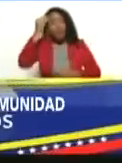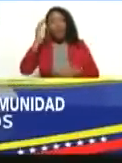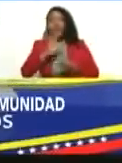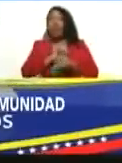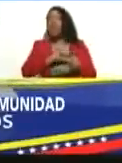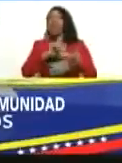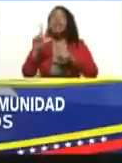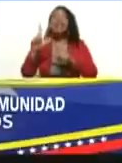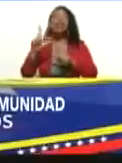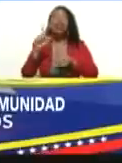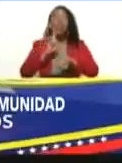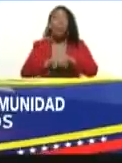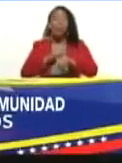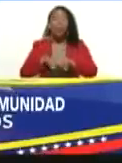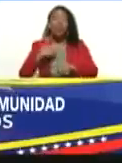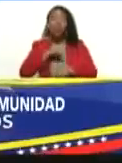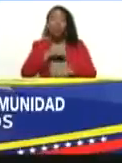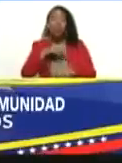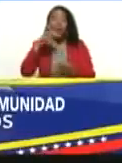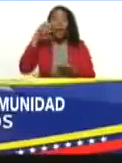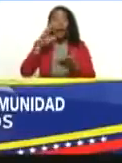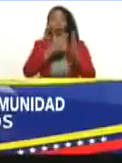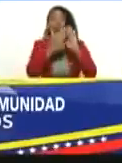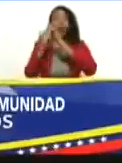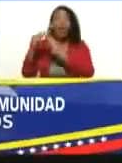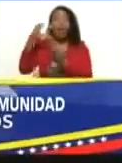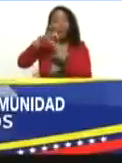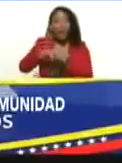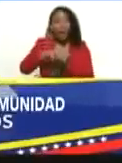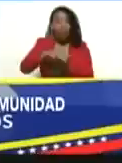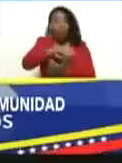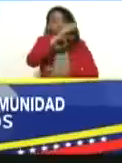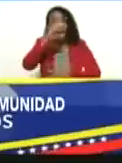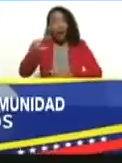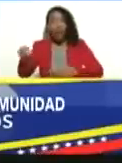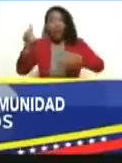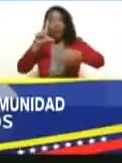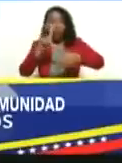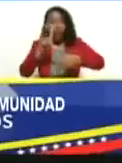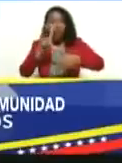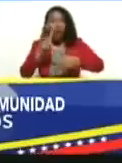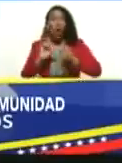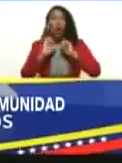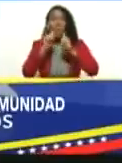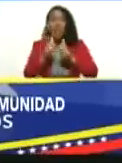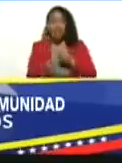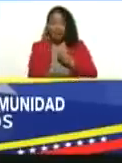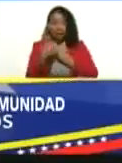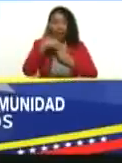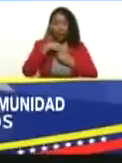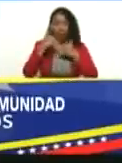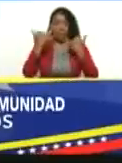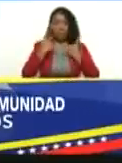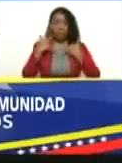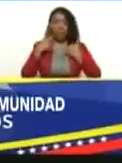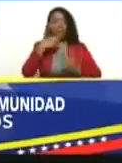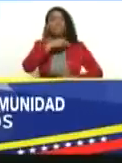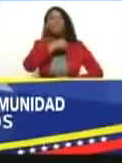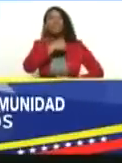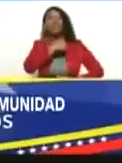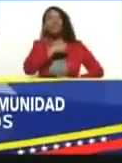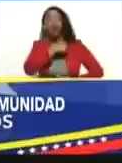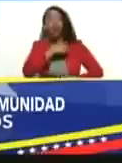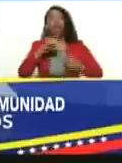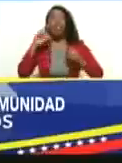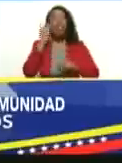de que la comunidad de Estados latinoamericanos y caribeños comience a construirse desde adentro con una visión muy clara de